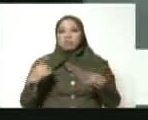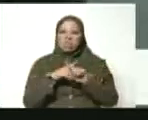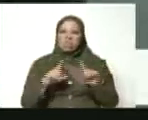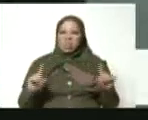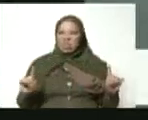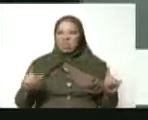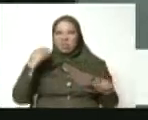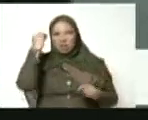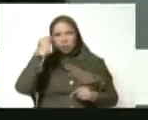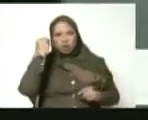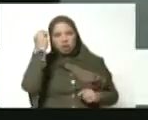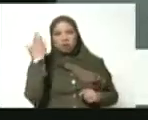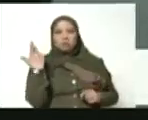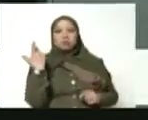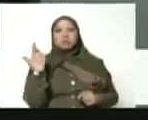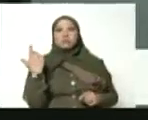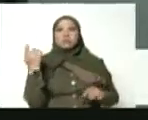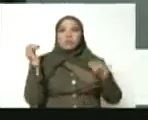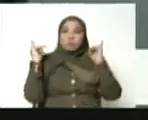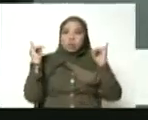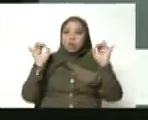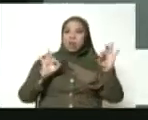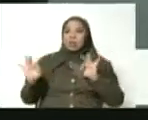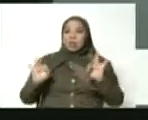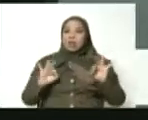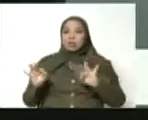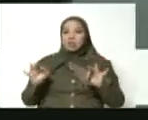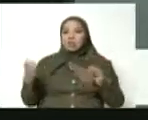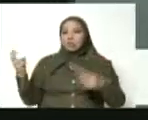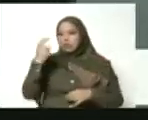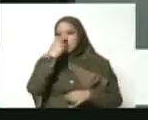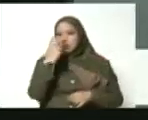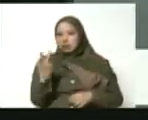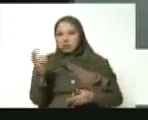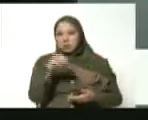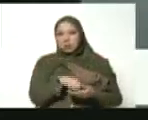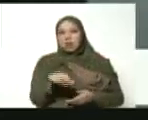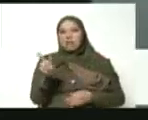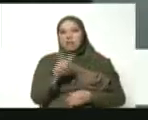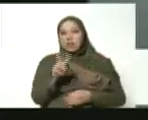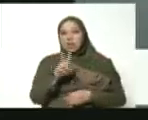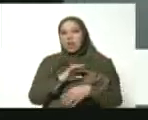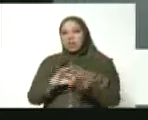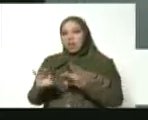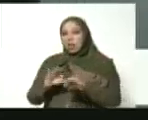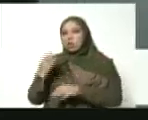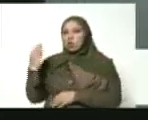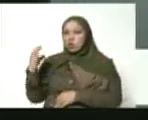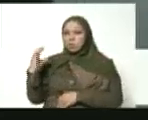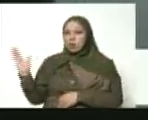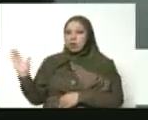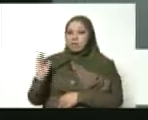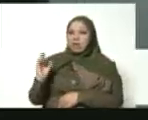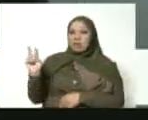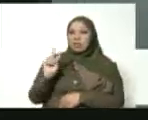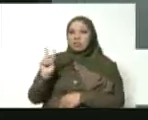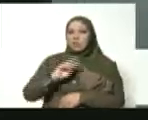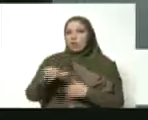por ejemplo, como consecuencia de este festival hemos invitado al Teatro La Candelaria a hacer una gira dentro de Venezuela. El Teatro La Candelaria es un histórico